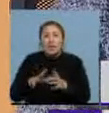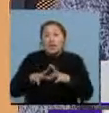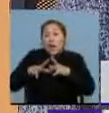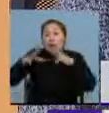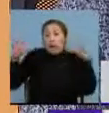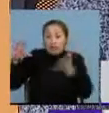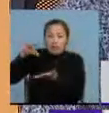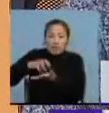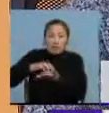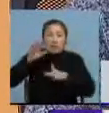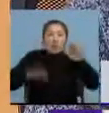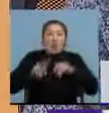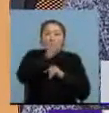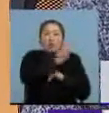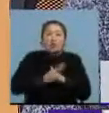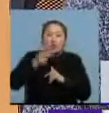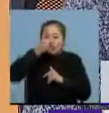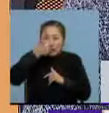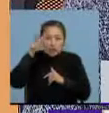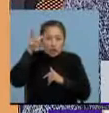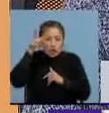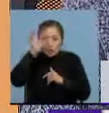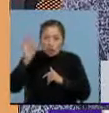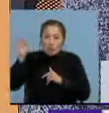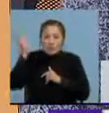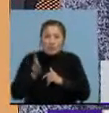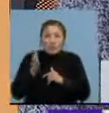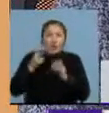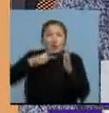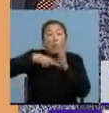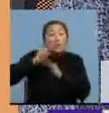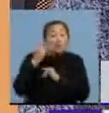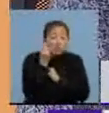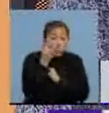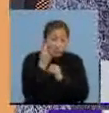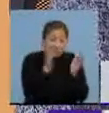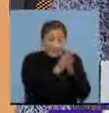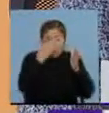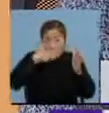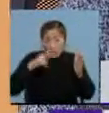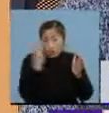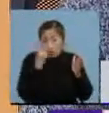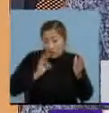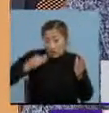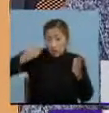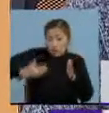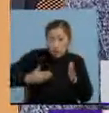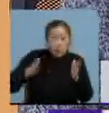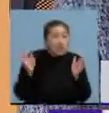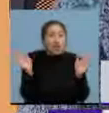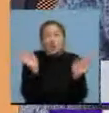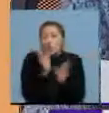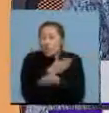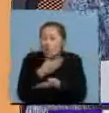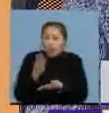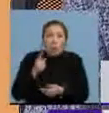usuarios tenemos un promedio de 228 por ciento de aumento en dos años medio considerando los 30 eso ha sido todo el aumento y